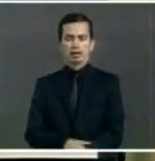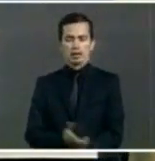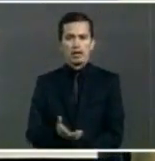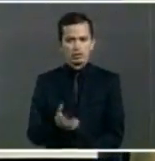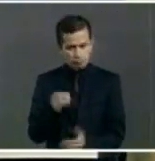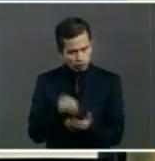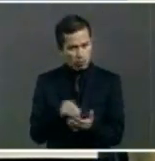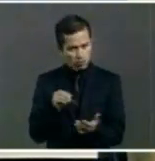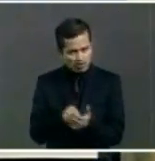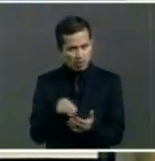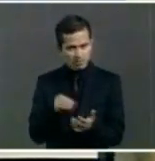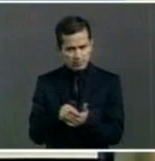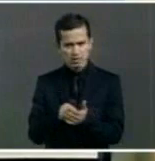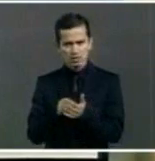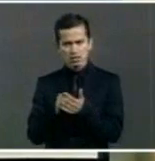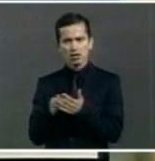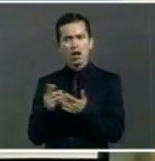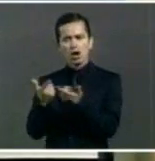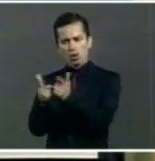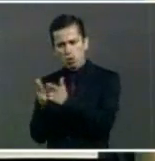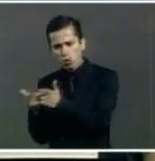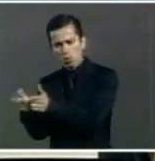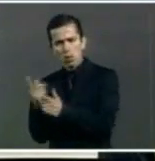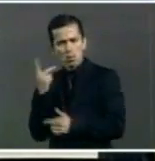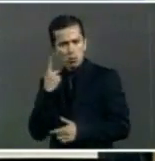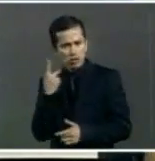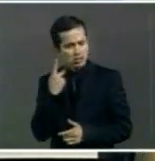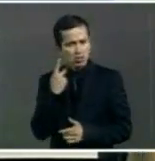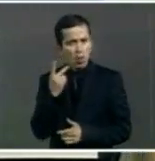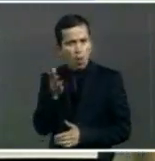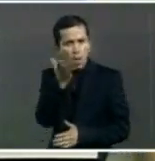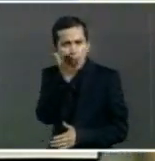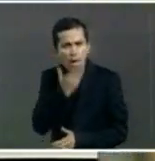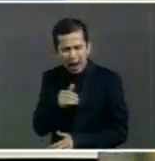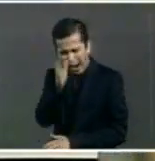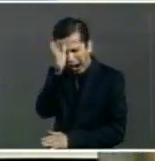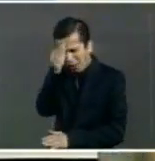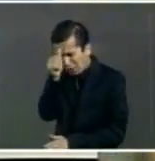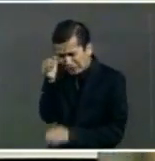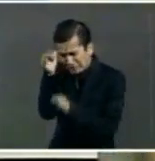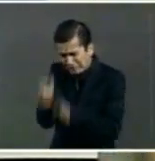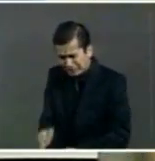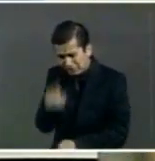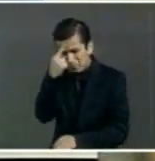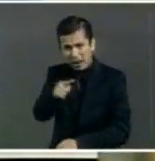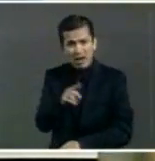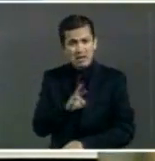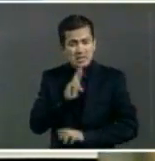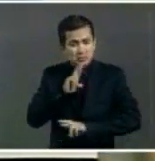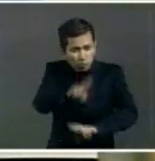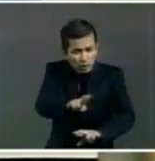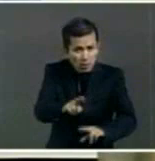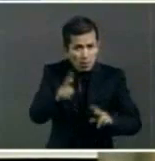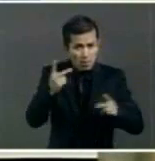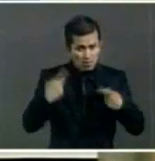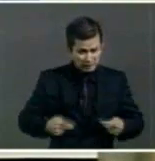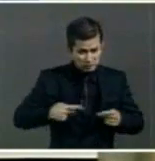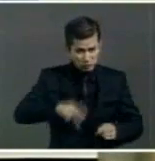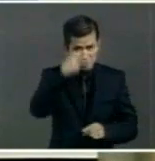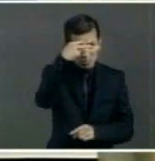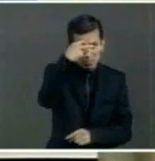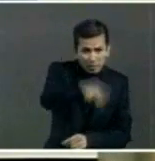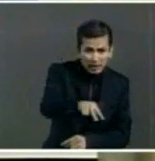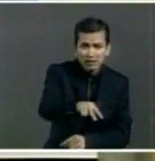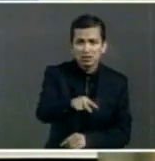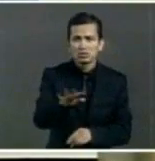logran ponerse de acuerdo para solucionar los problemas del ciudadano, porque intereses particulares o de grupo frenan los cambios